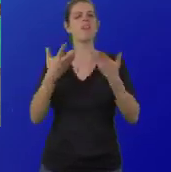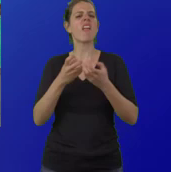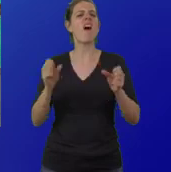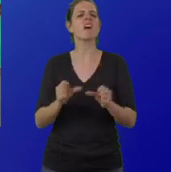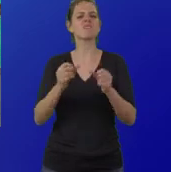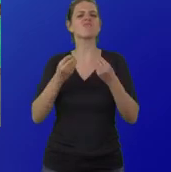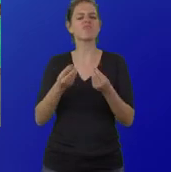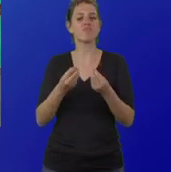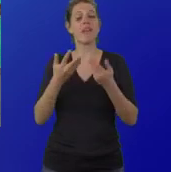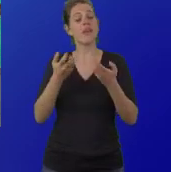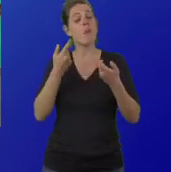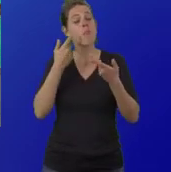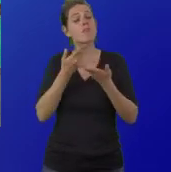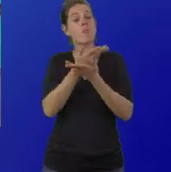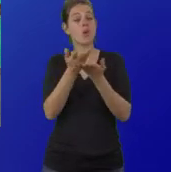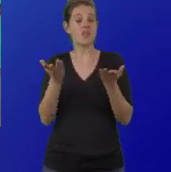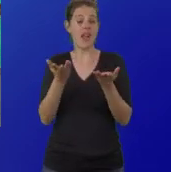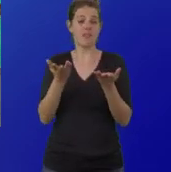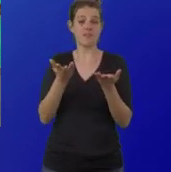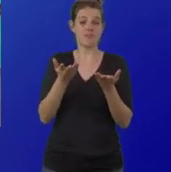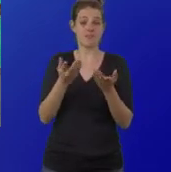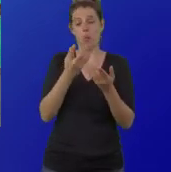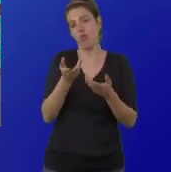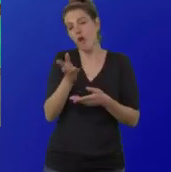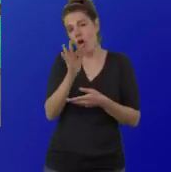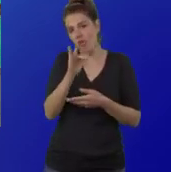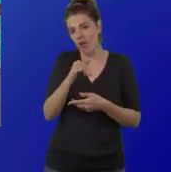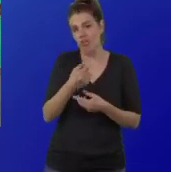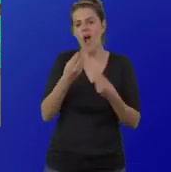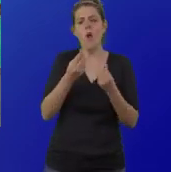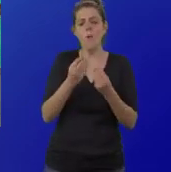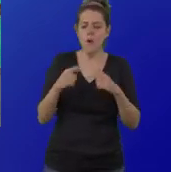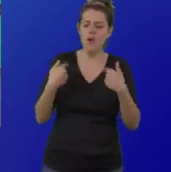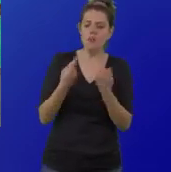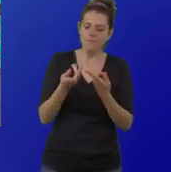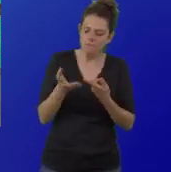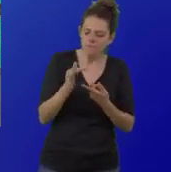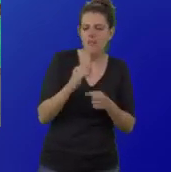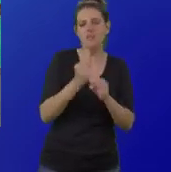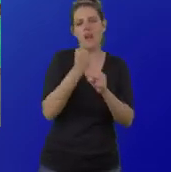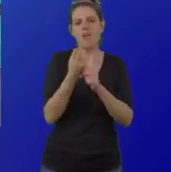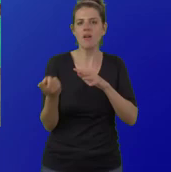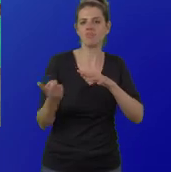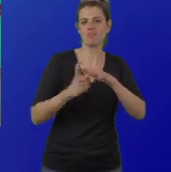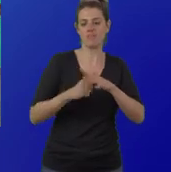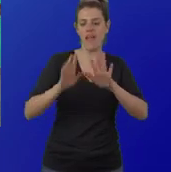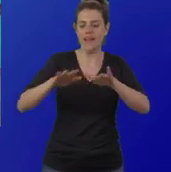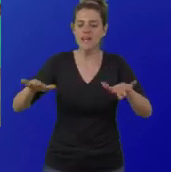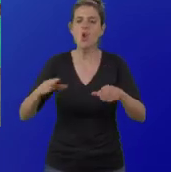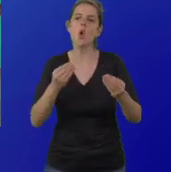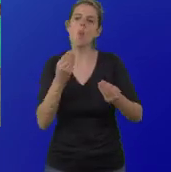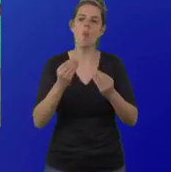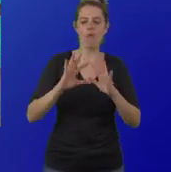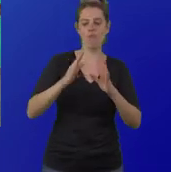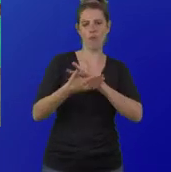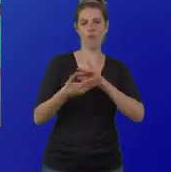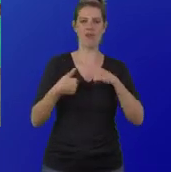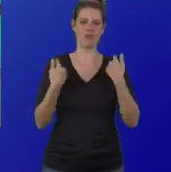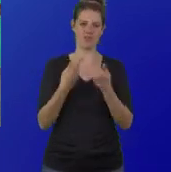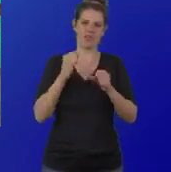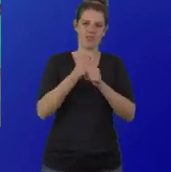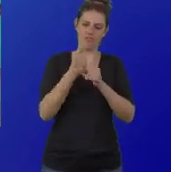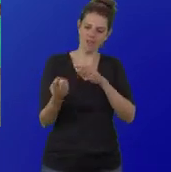tratamos de hacer? Bueno, evidenciar de alguna manera en el día a día cómo se incluye a los chicos, de qué manera lo estamos haciendo, cuáles son